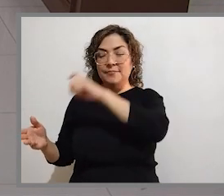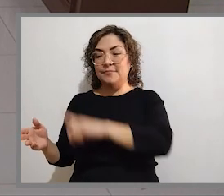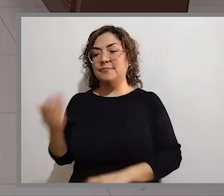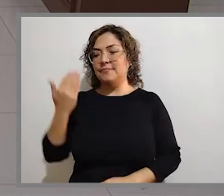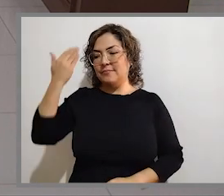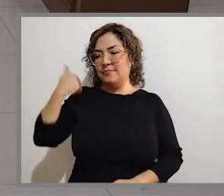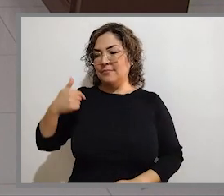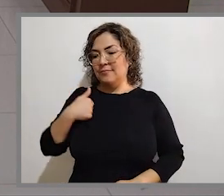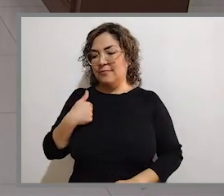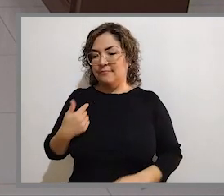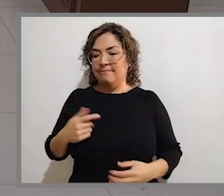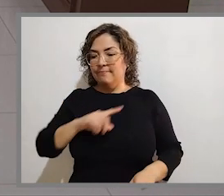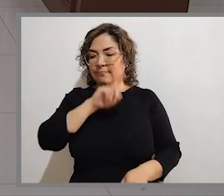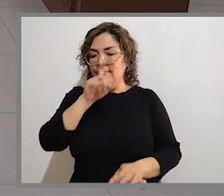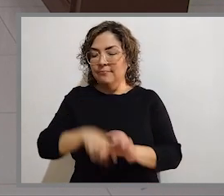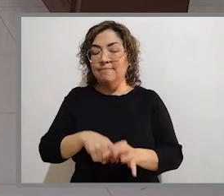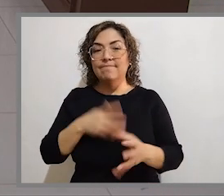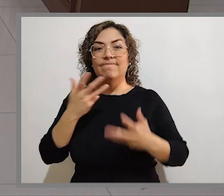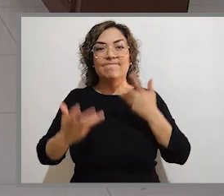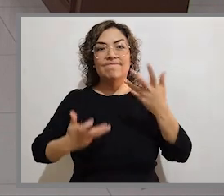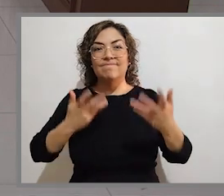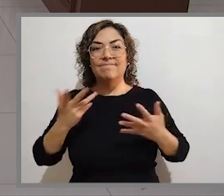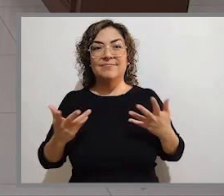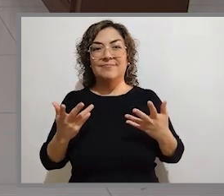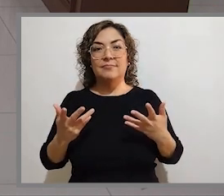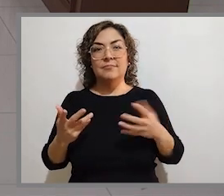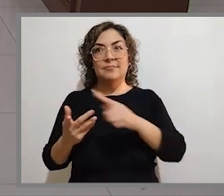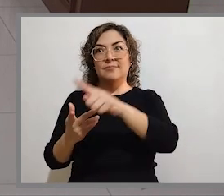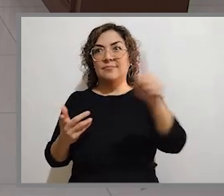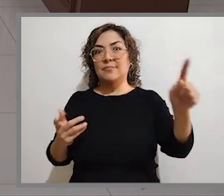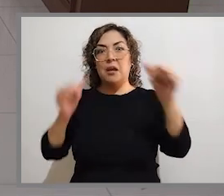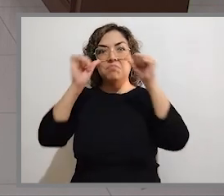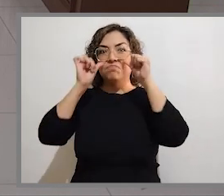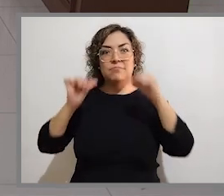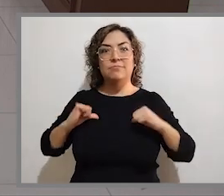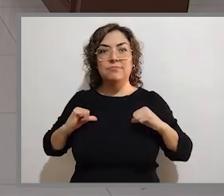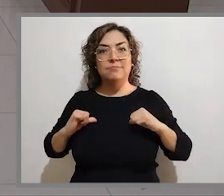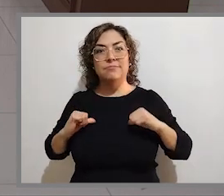donde pues, las mujeres no somos tan bien recibidas.